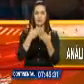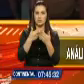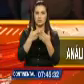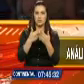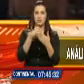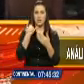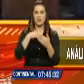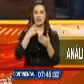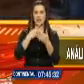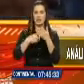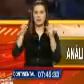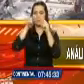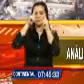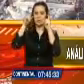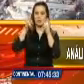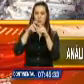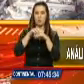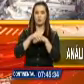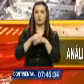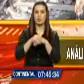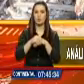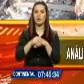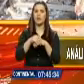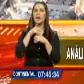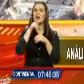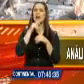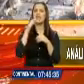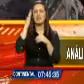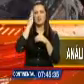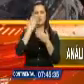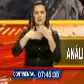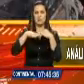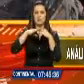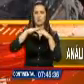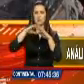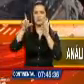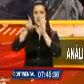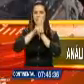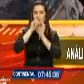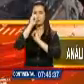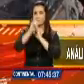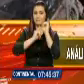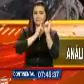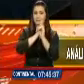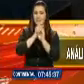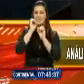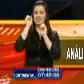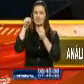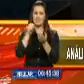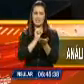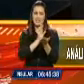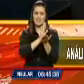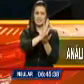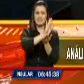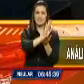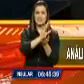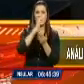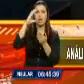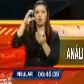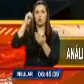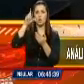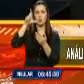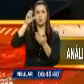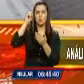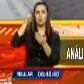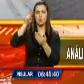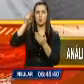que preguntar a los filólogos de la ley internacional si la resistencia al colonialismo es